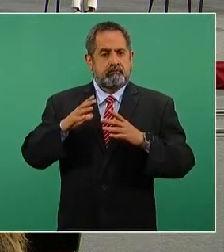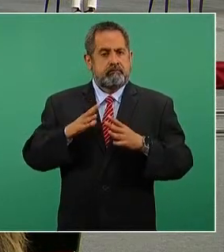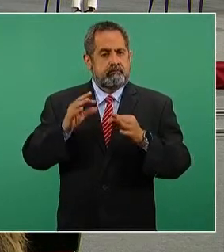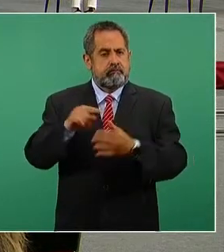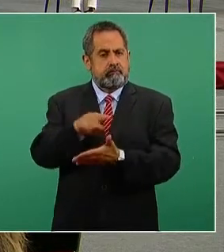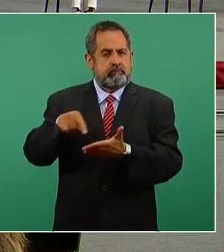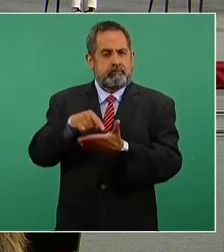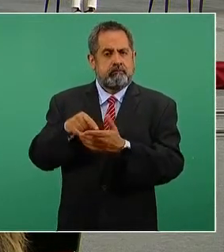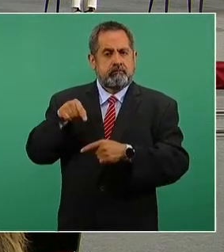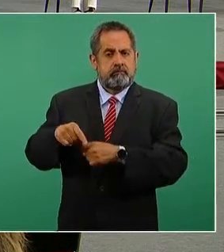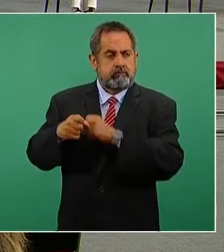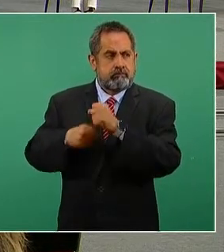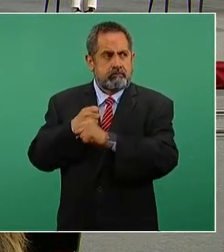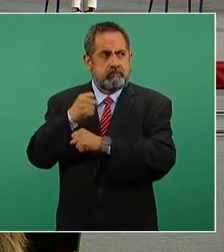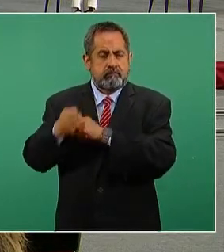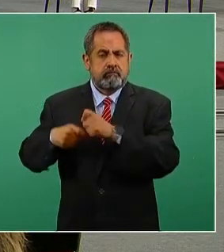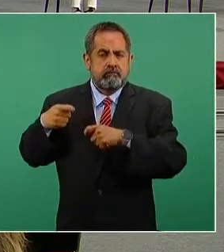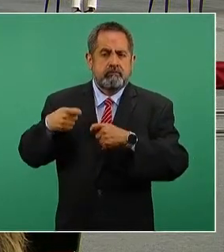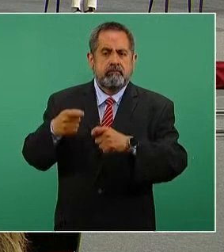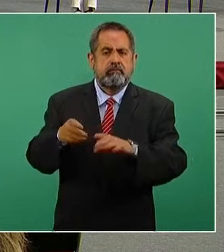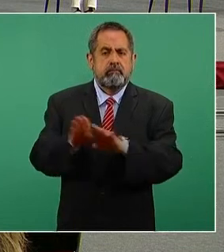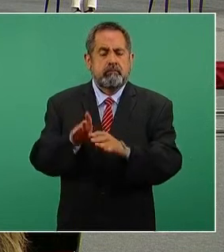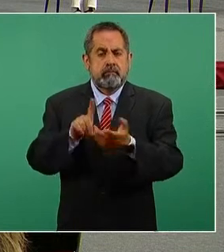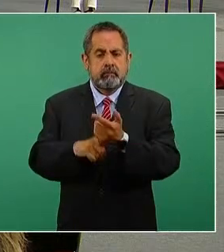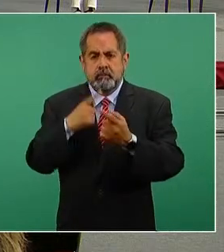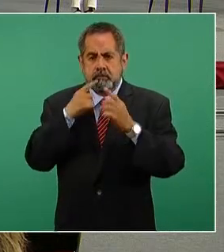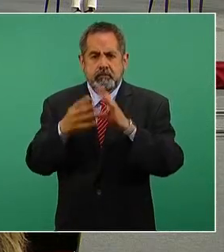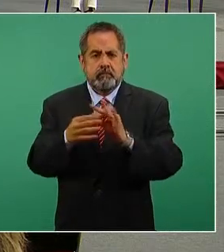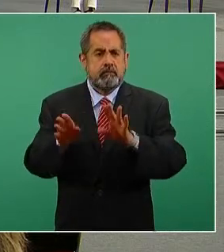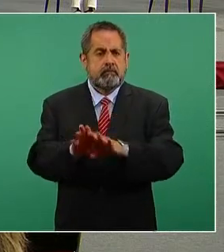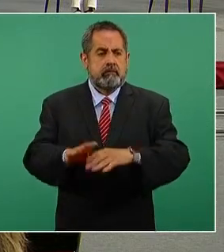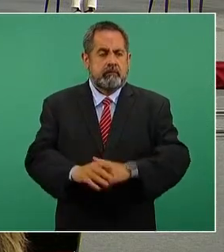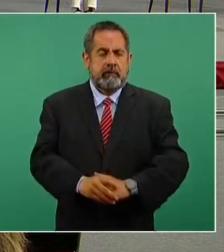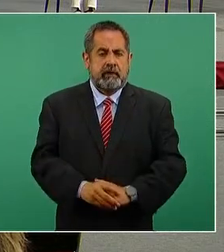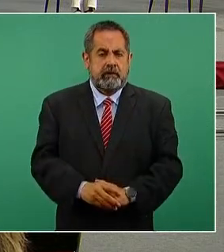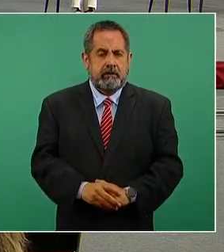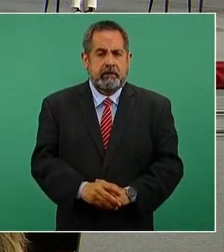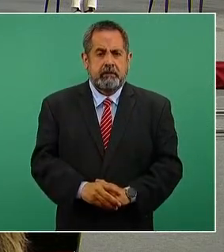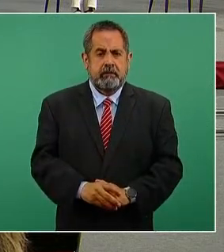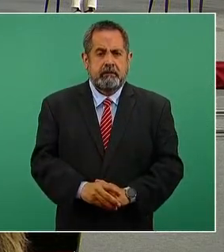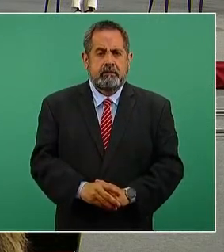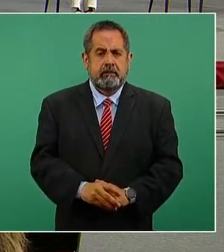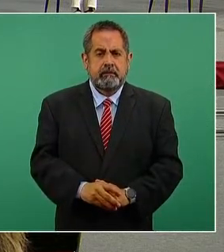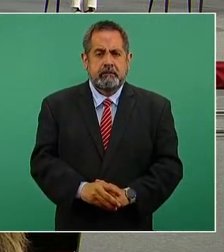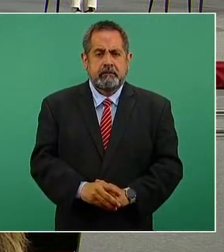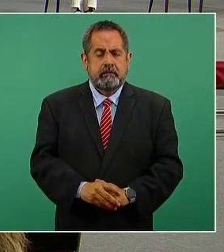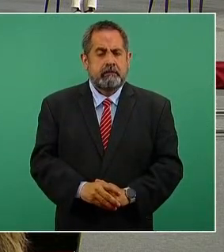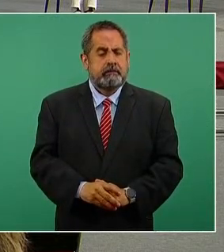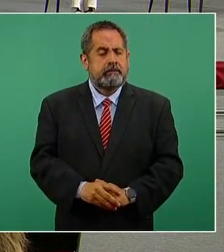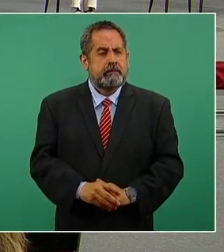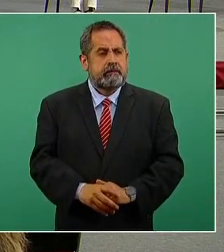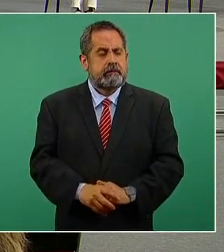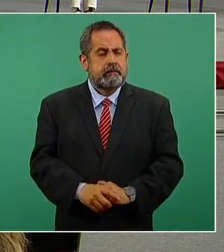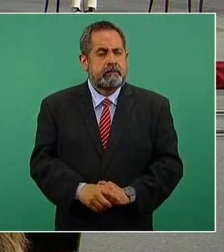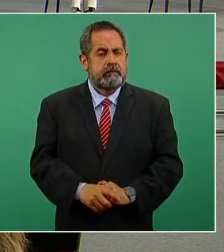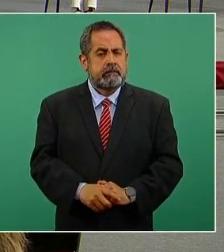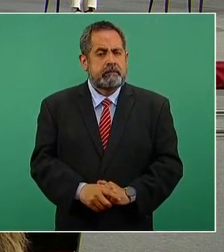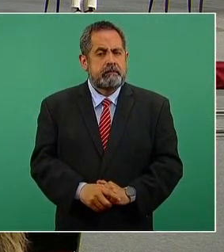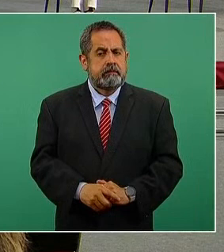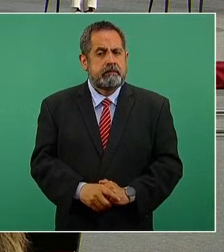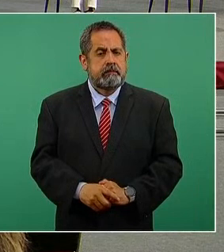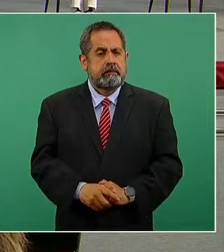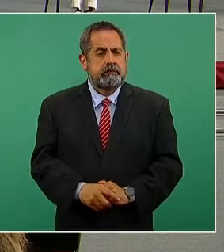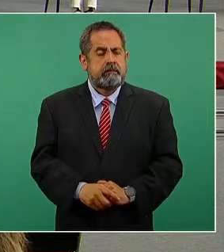vibrant city, Mexico. And it is highly anticipated by women. It is